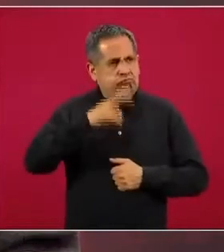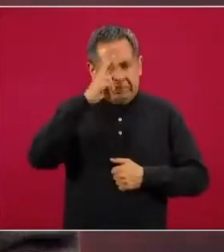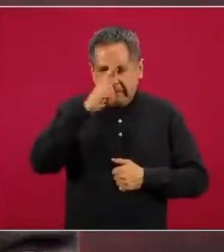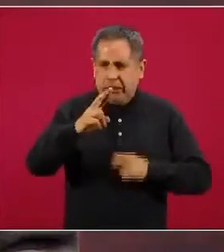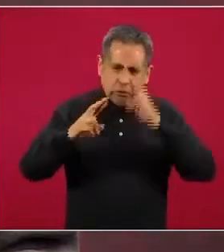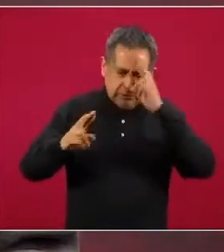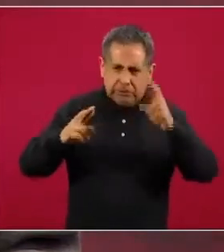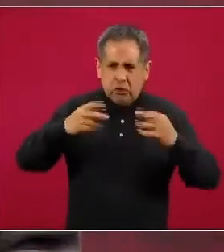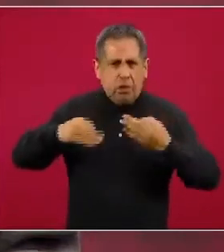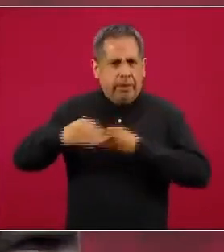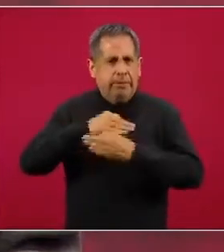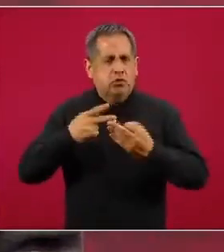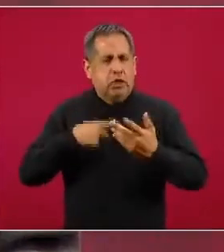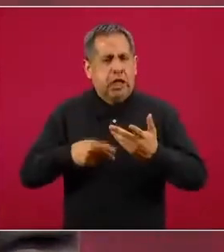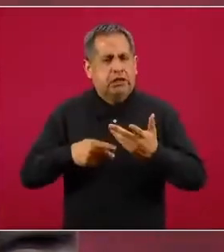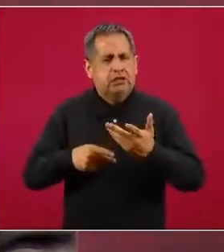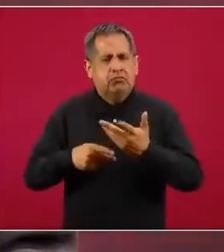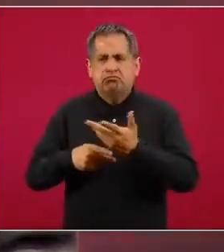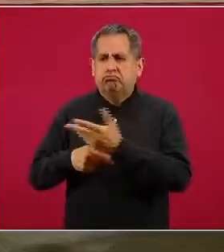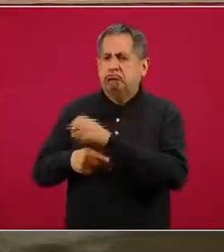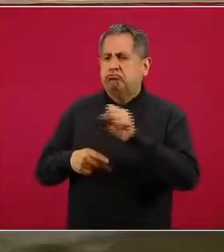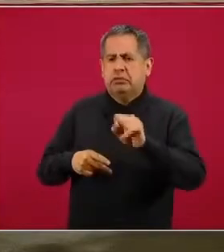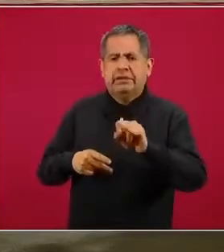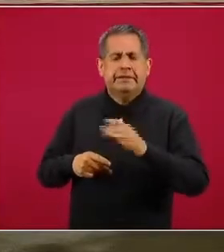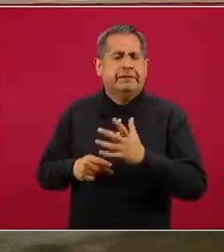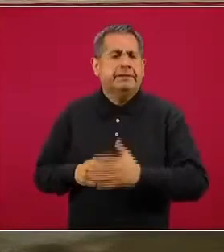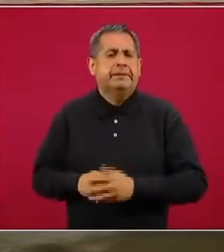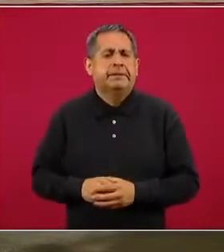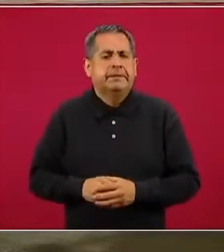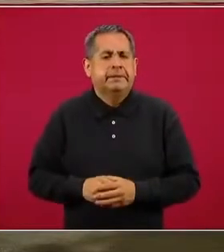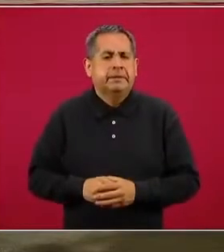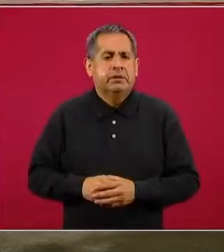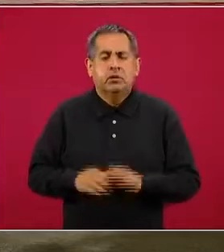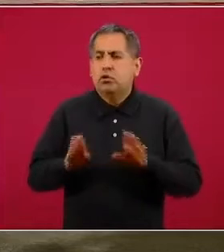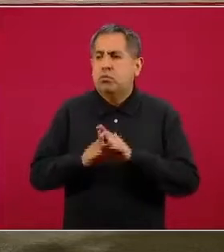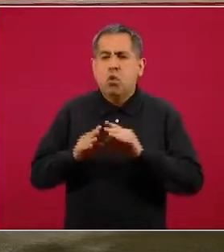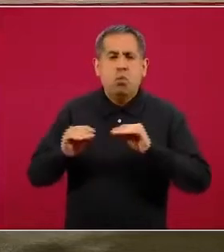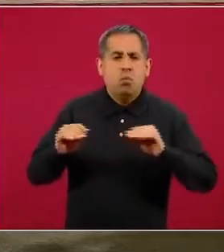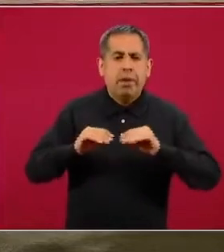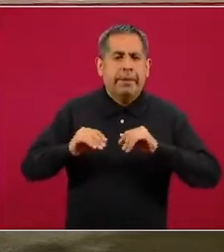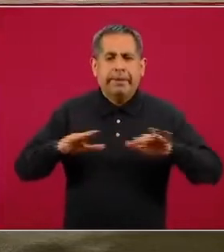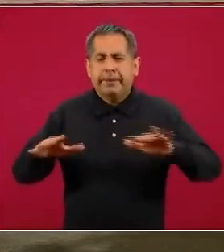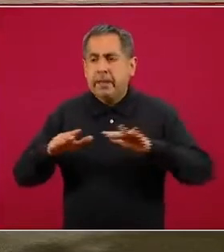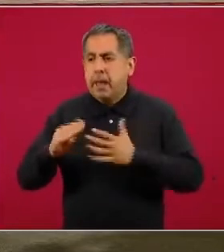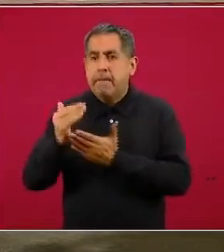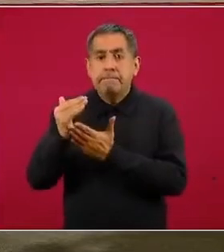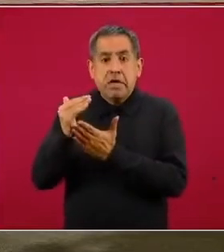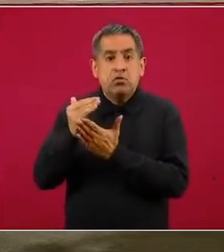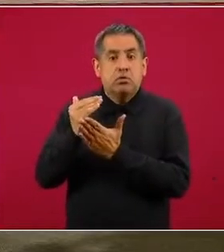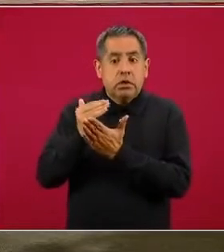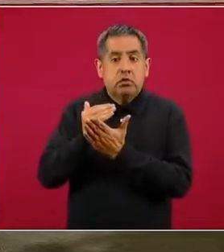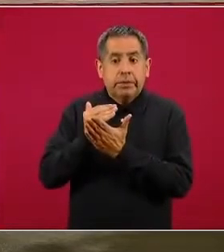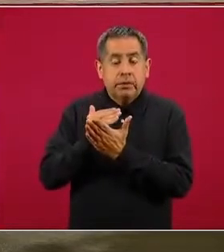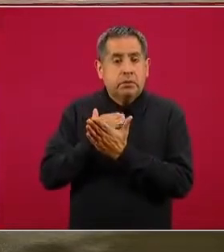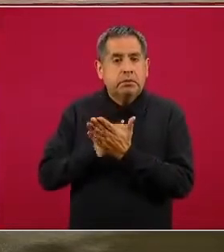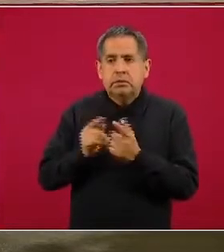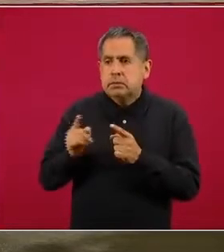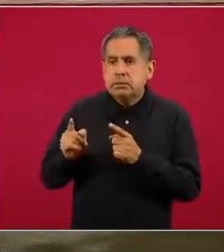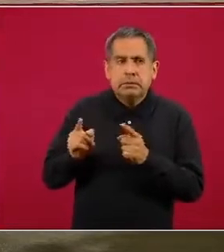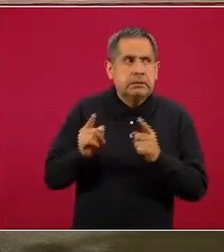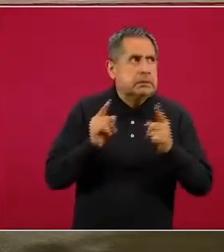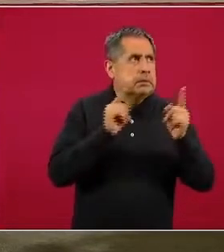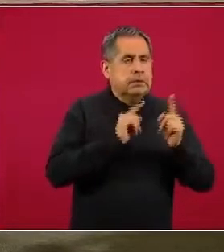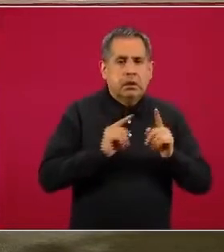respeto a todos los demás que le rodean. Y los niveles de movilidad que se han reducido, hemos alcanzado